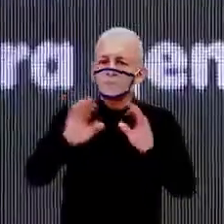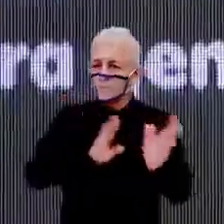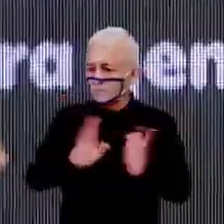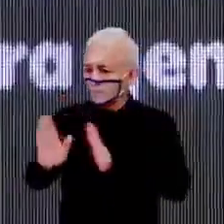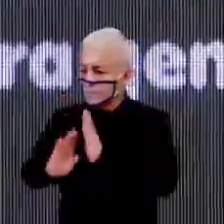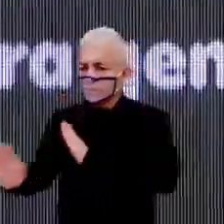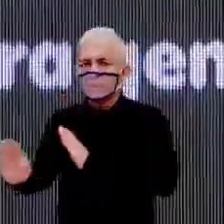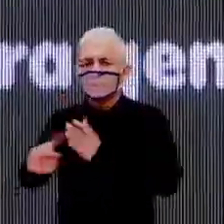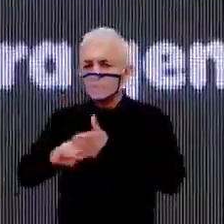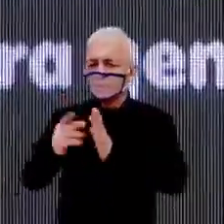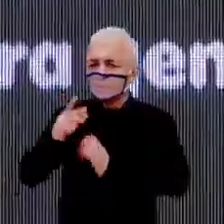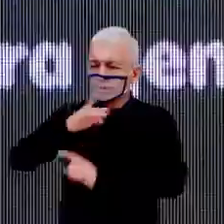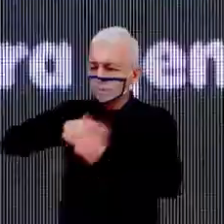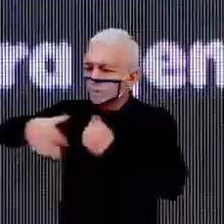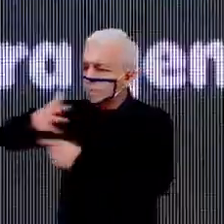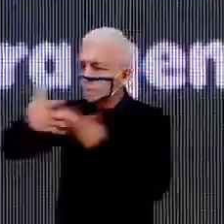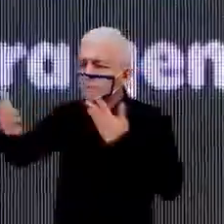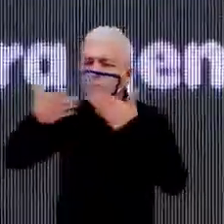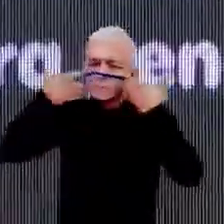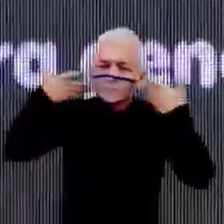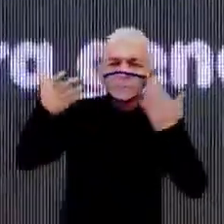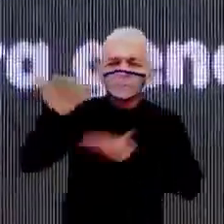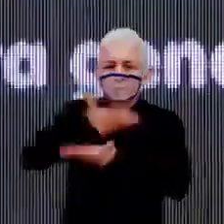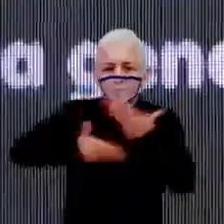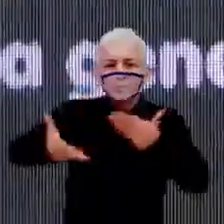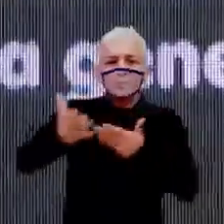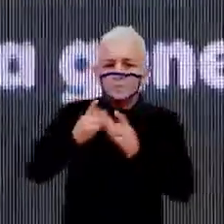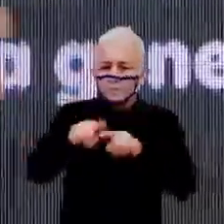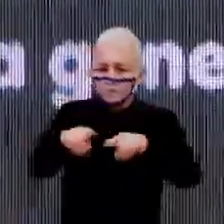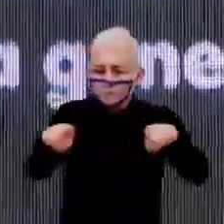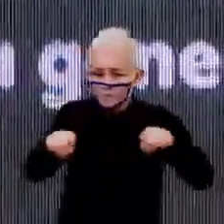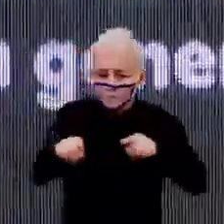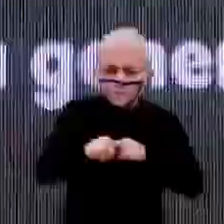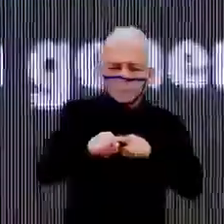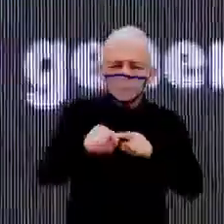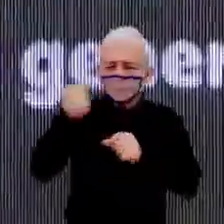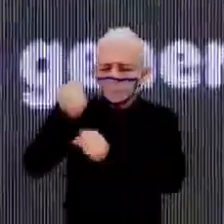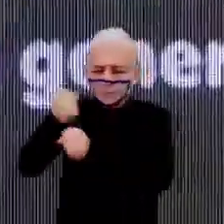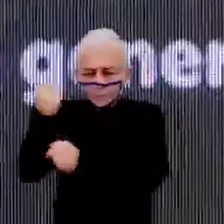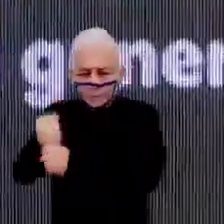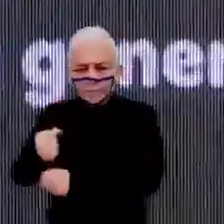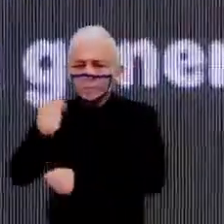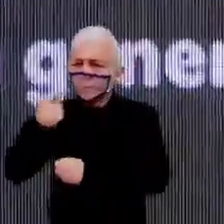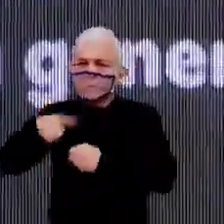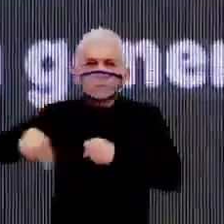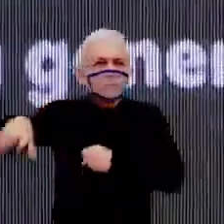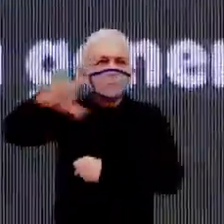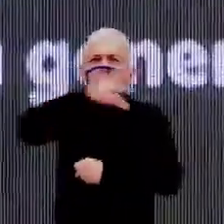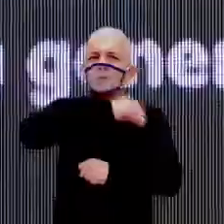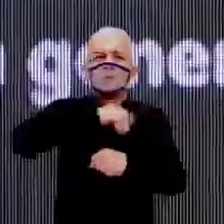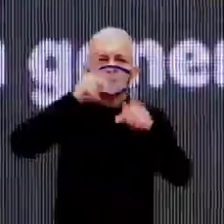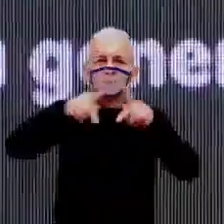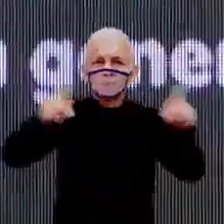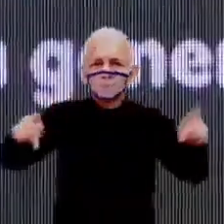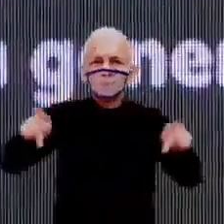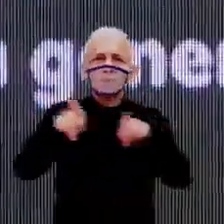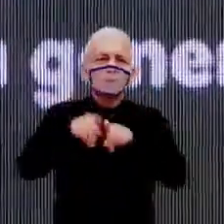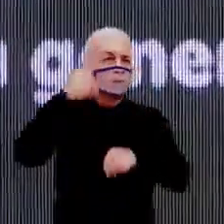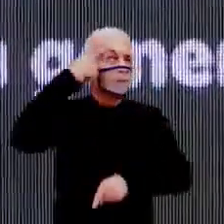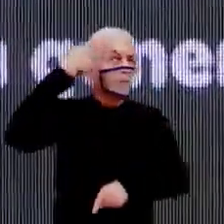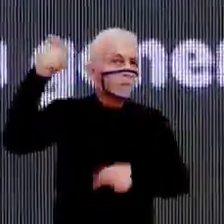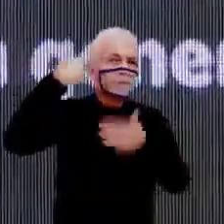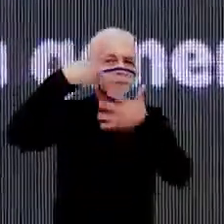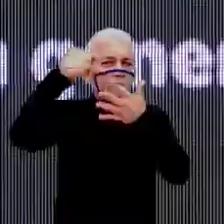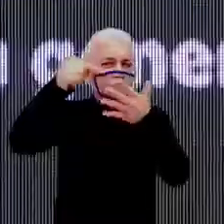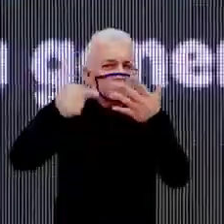ordenada, ser amigable con el medio ambiente, generar espacios y empleo y calidad de vida. Entonces, este sueño de una Barranquilla